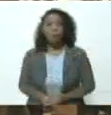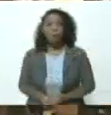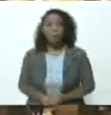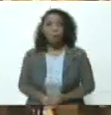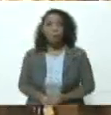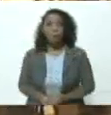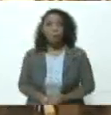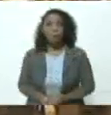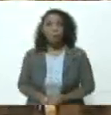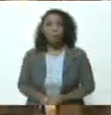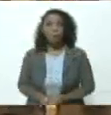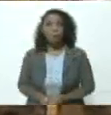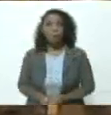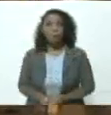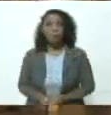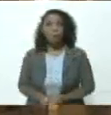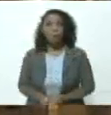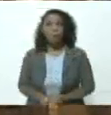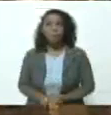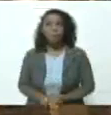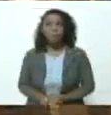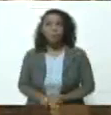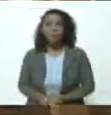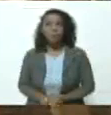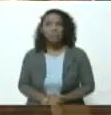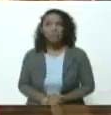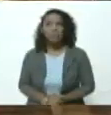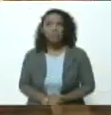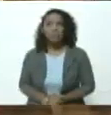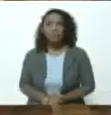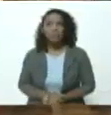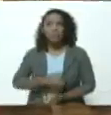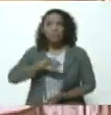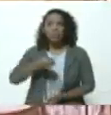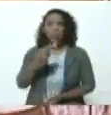En línea primero, para no perder. Las damas primero. Juanita.